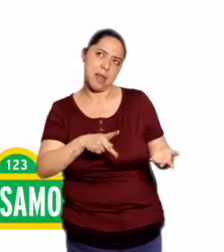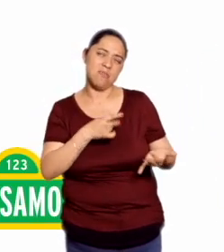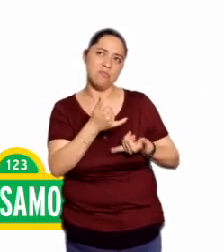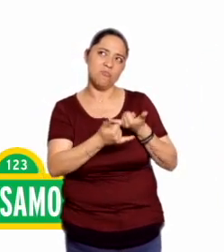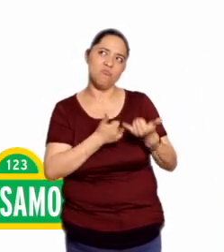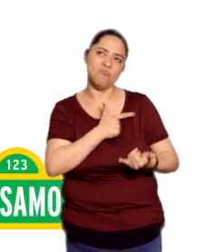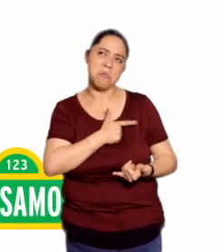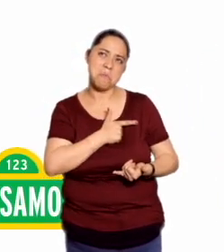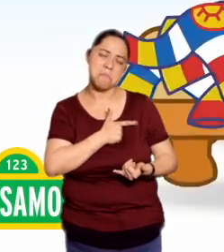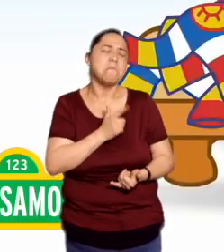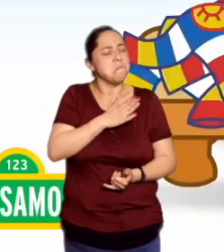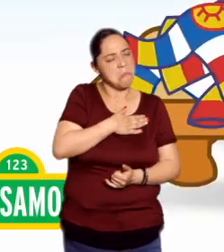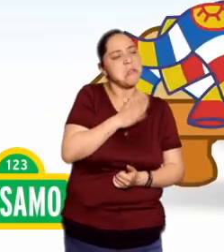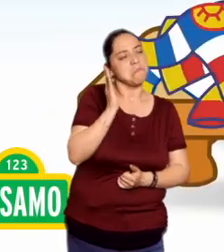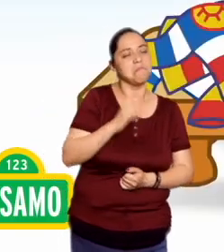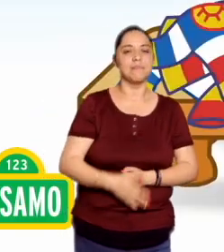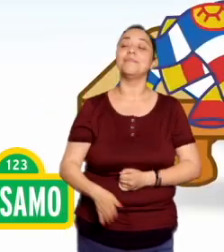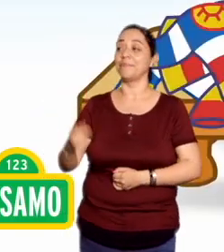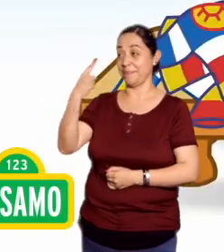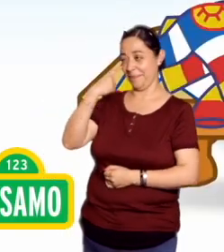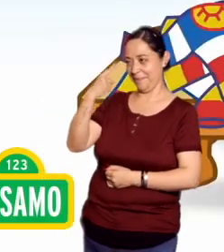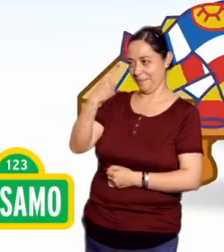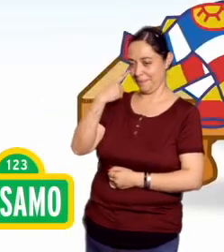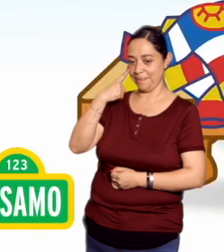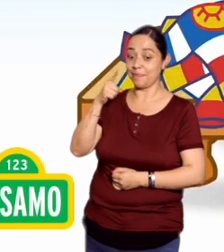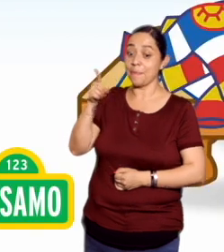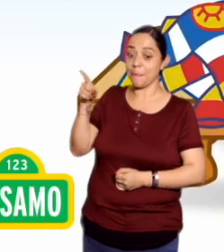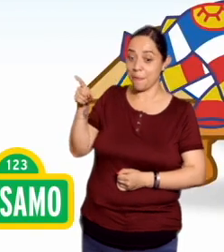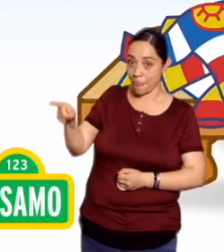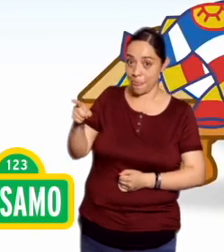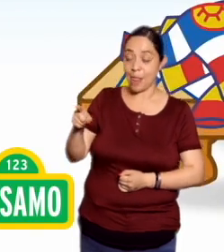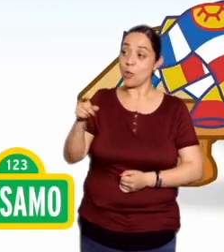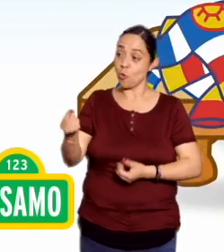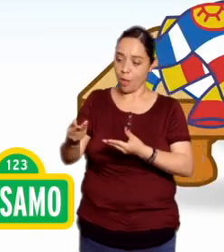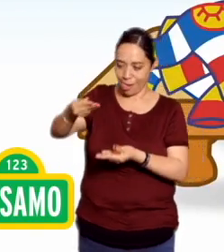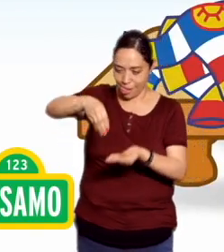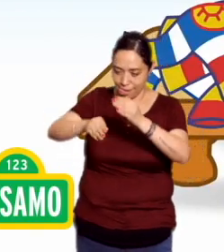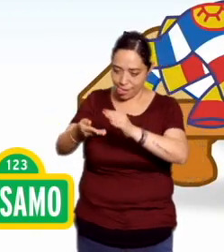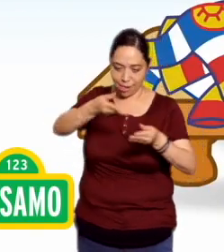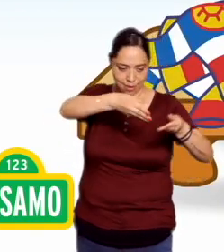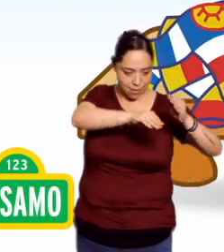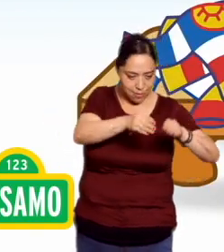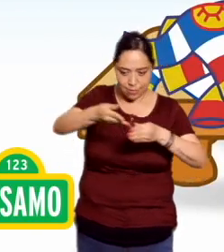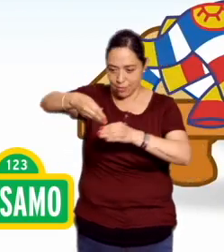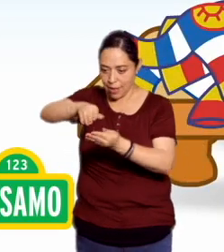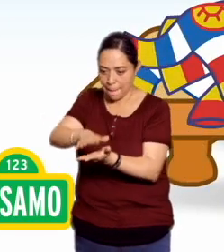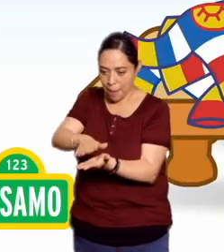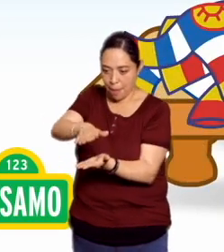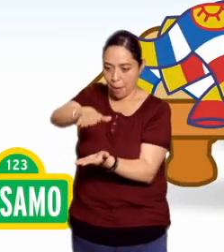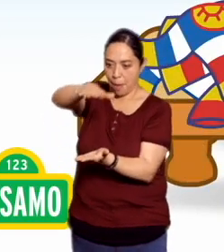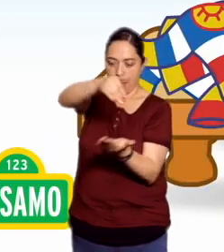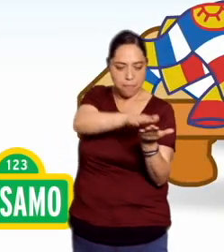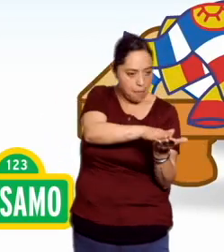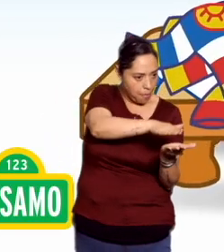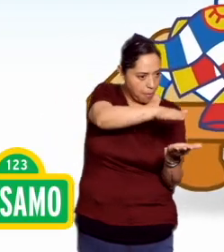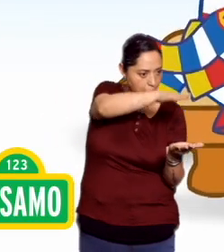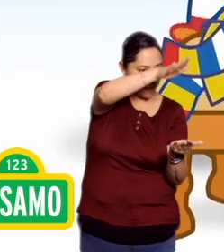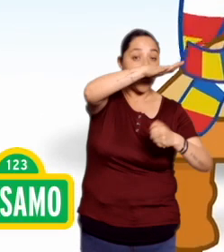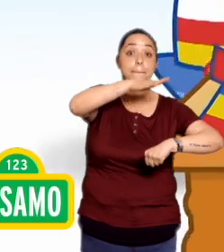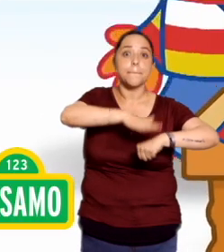juegos, así que juguemos. Muy bien, Beto. Mira cada pila y luego adivina cuál tiene más camisas